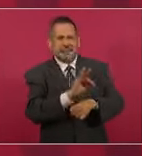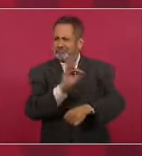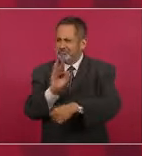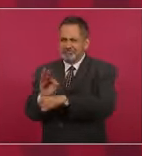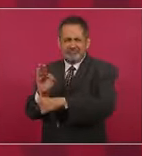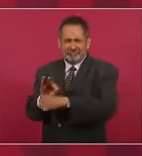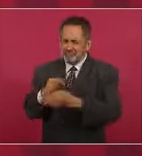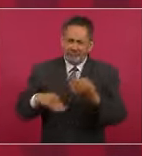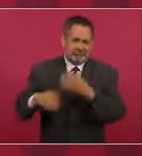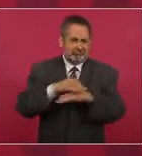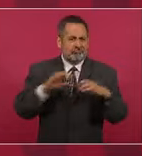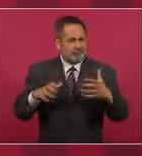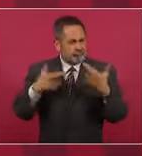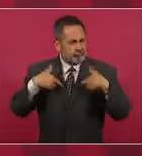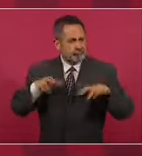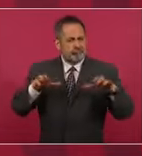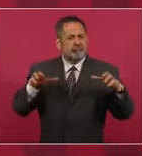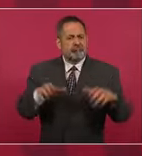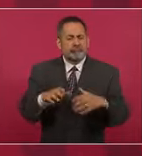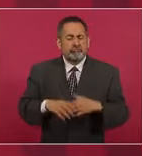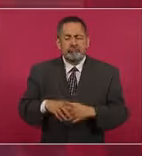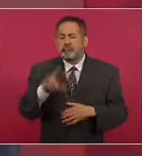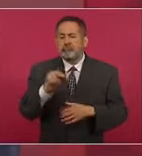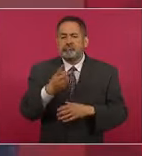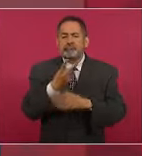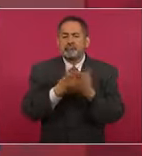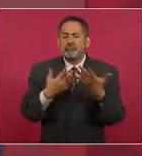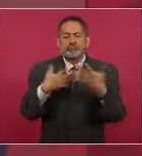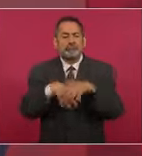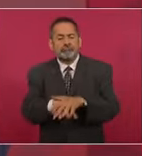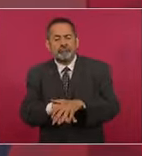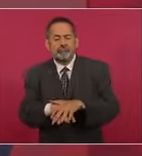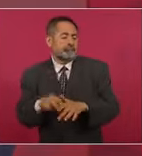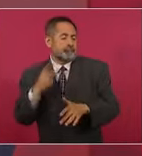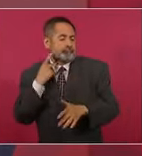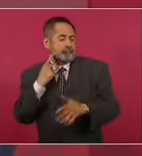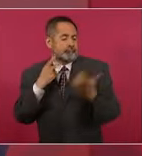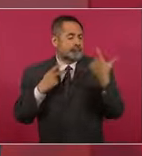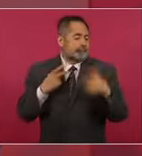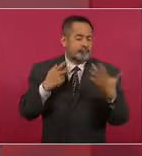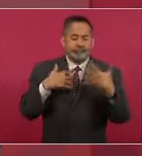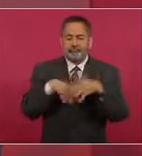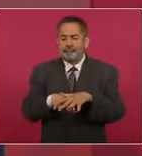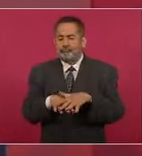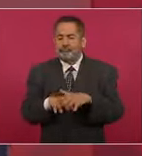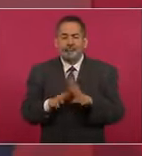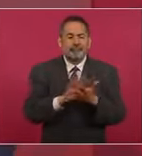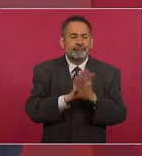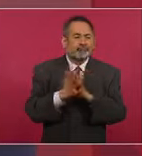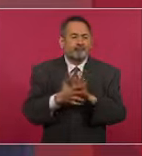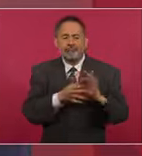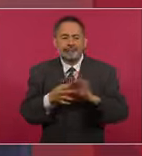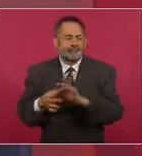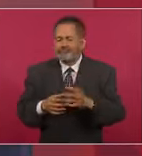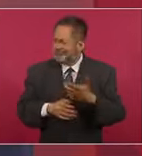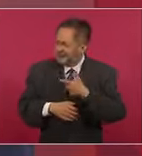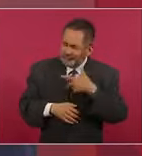que no haya esa mezcla, ese contubernio entre el poder económico y poder